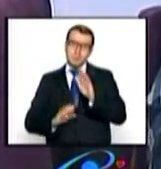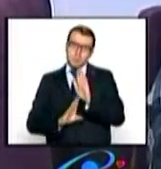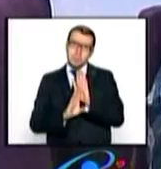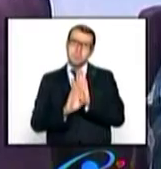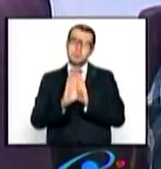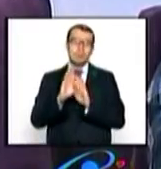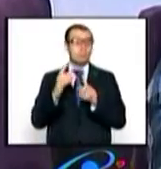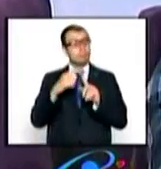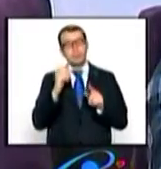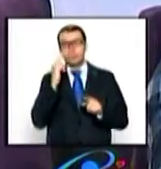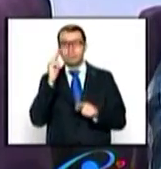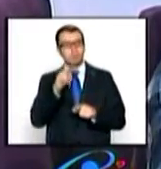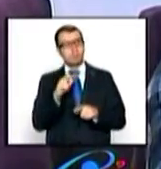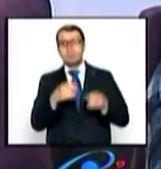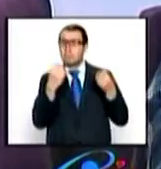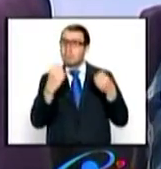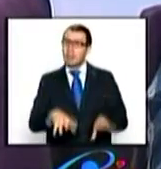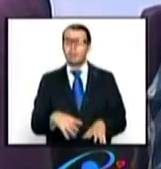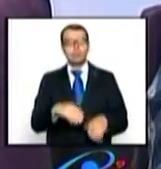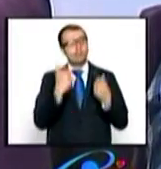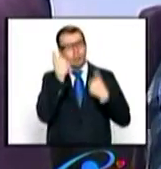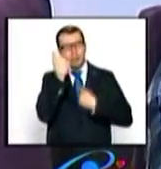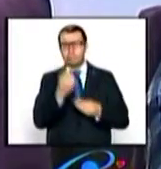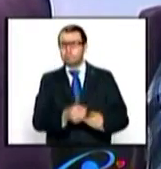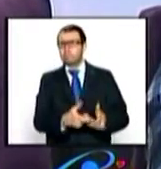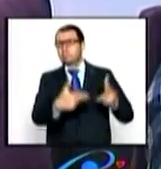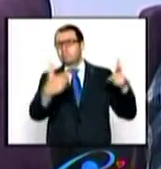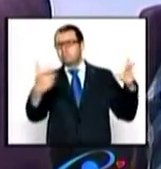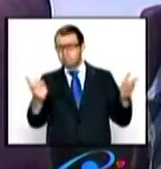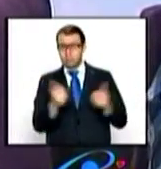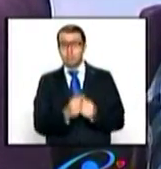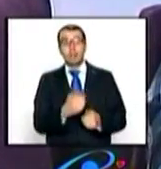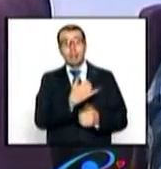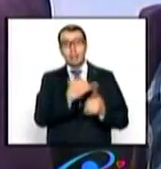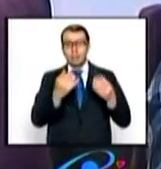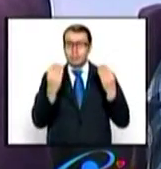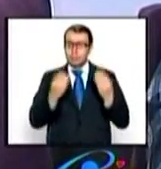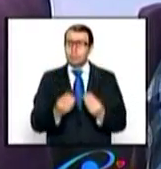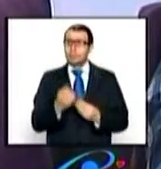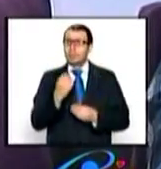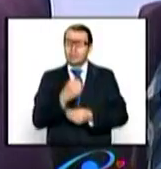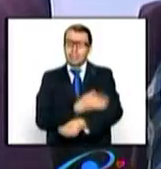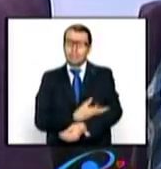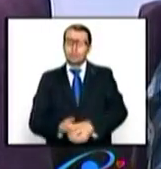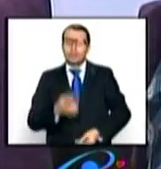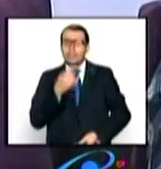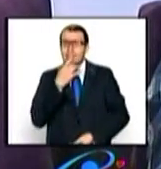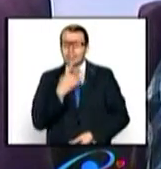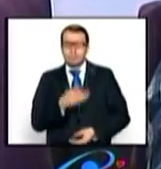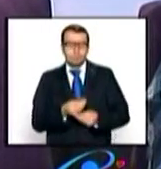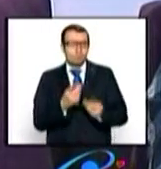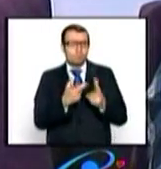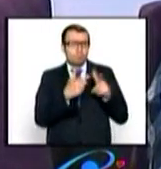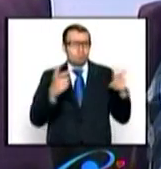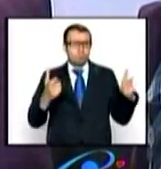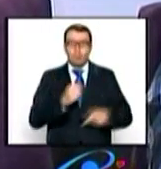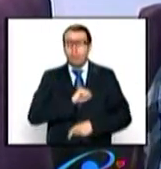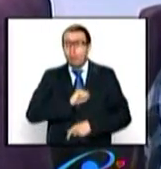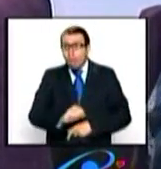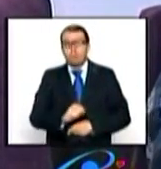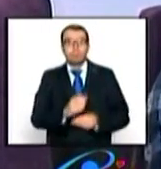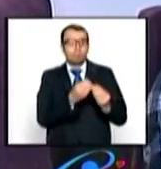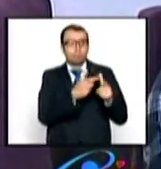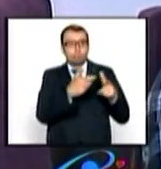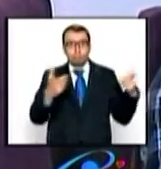estamos perdiendo. Y es porque uno puede ver cómo cada día los niveles de diabetes, de hipertensión, de problemas de infartos cardíacos, derrames